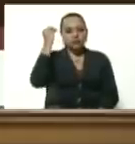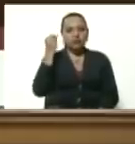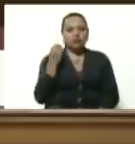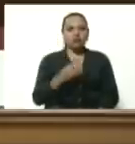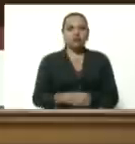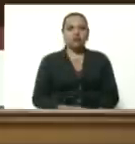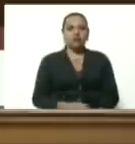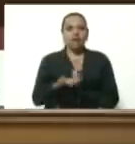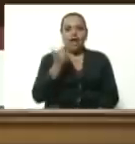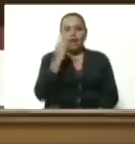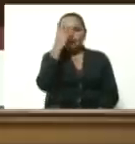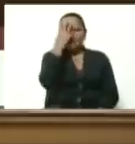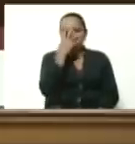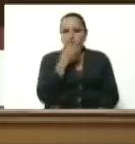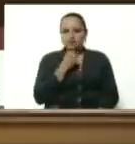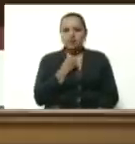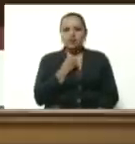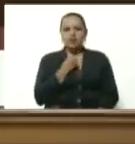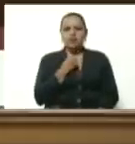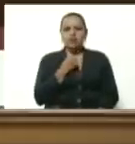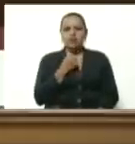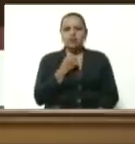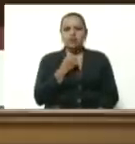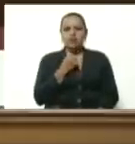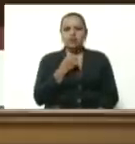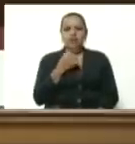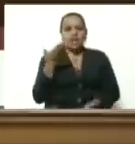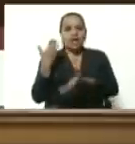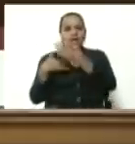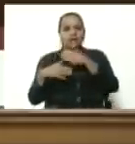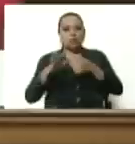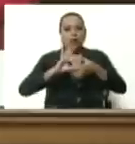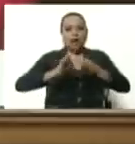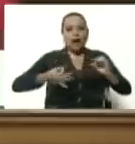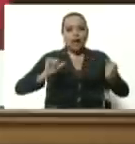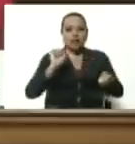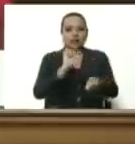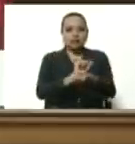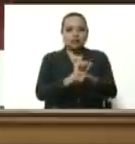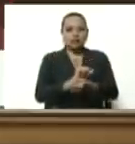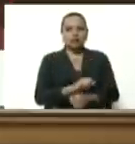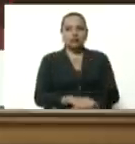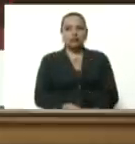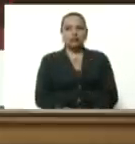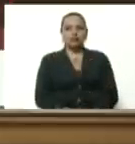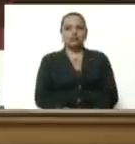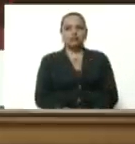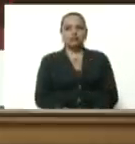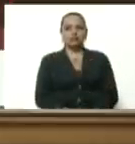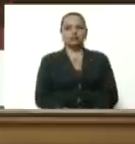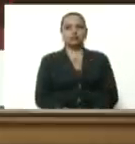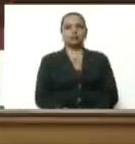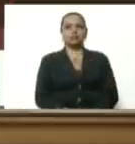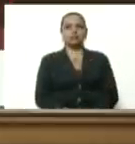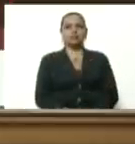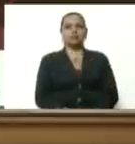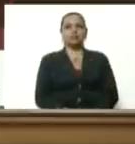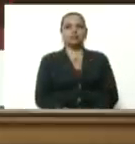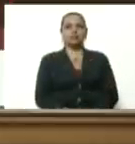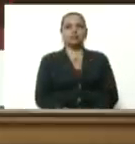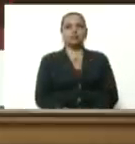son tristes efectos de las antiguas cadenas. Las cadenas de la esclavitud, del colonialismo.